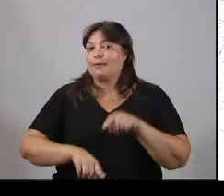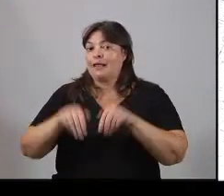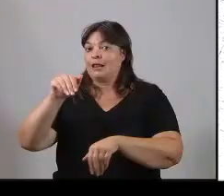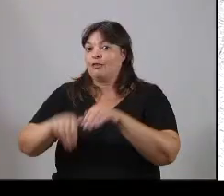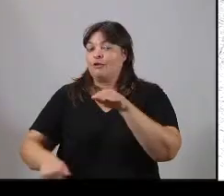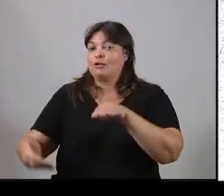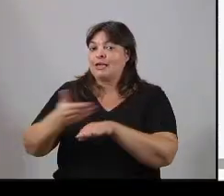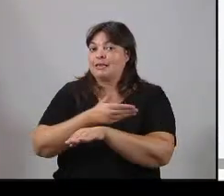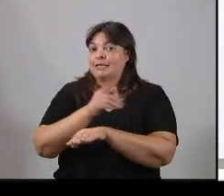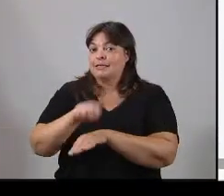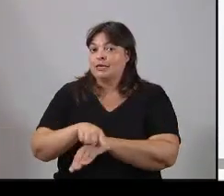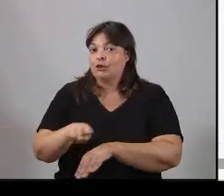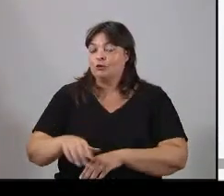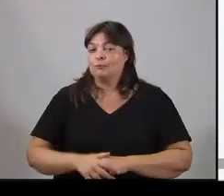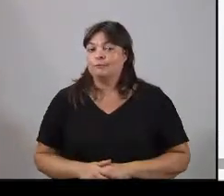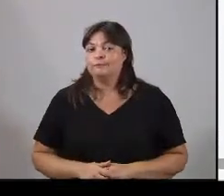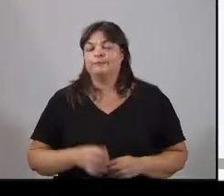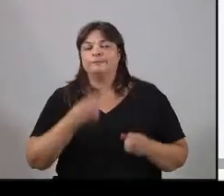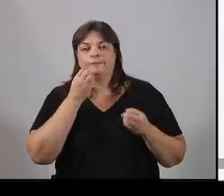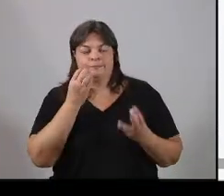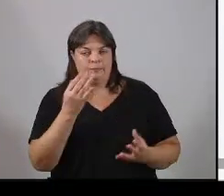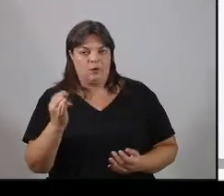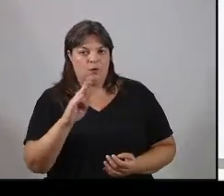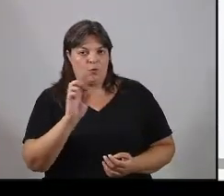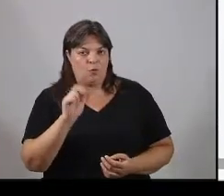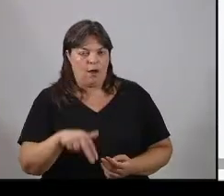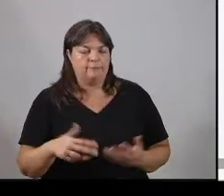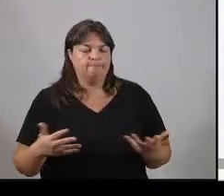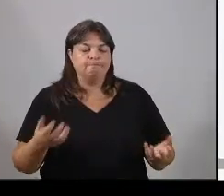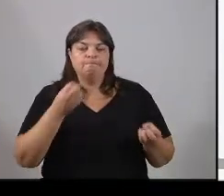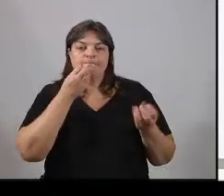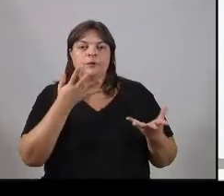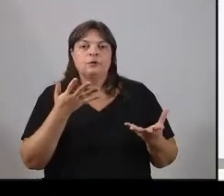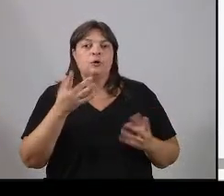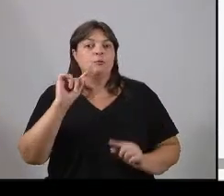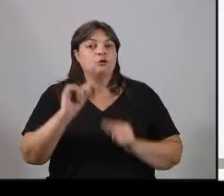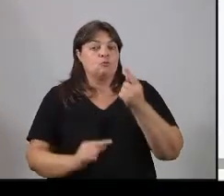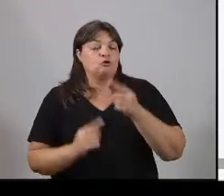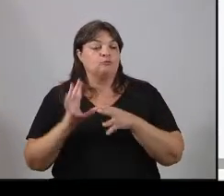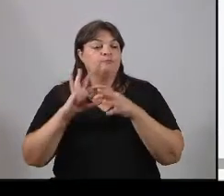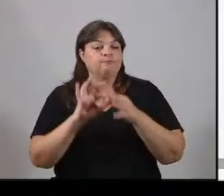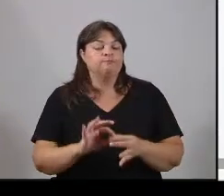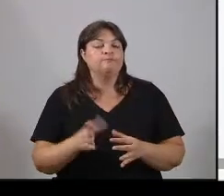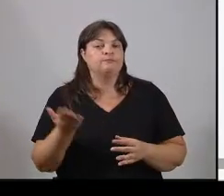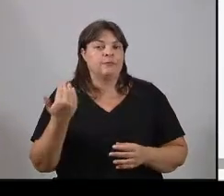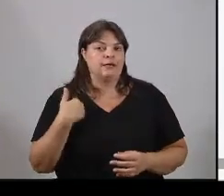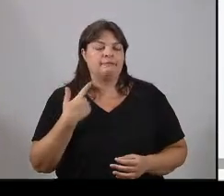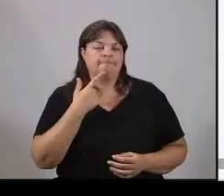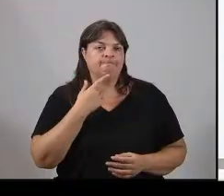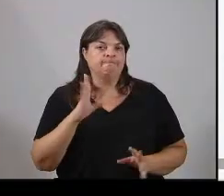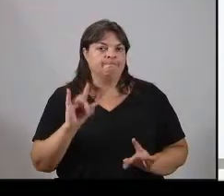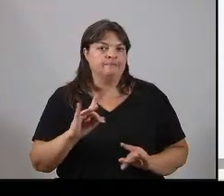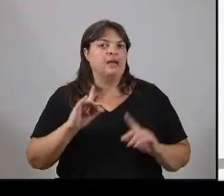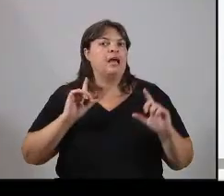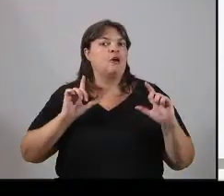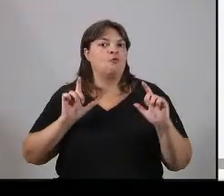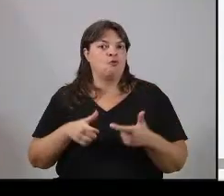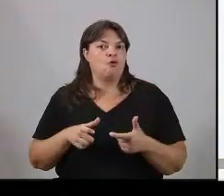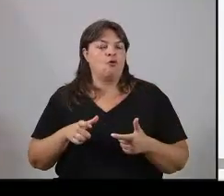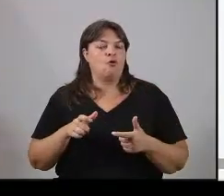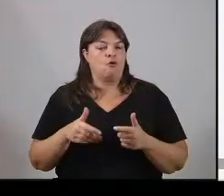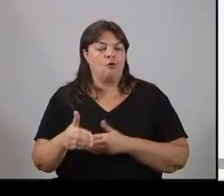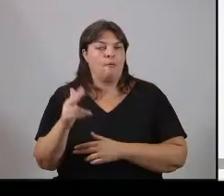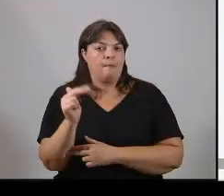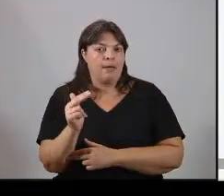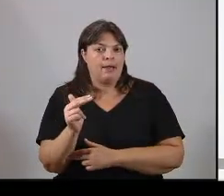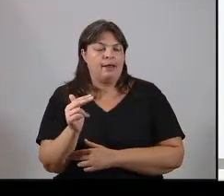no. Muy bien, Juan. Bueno, pues en relación con el presupuesto, es verdad que ayer anunciaron que la reunión iba a producirse el viernes,